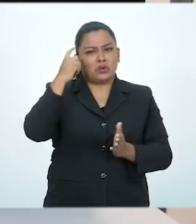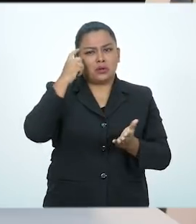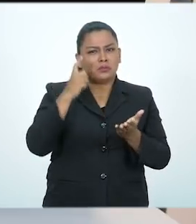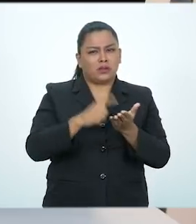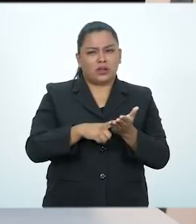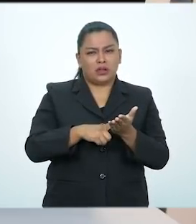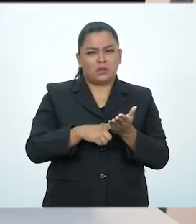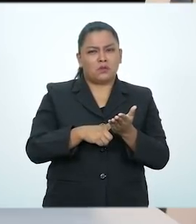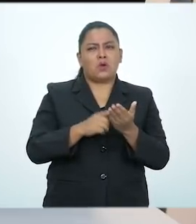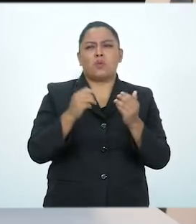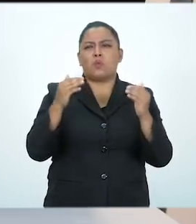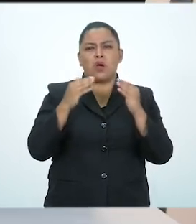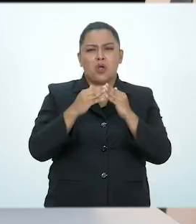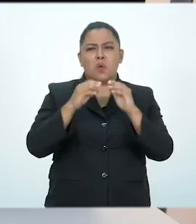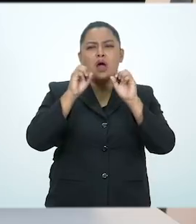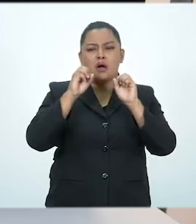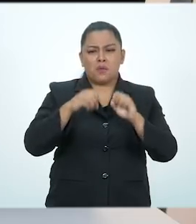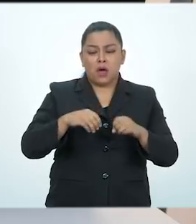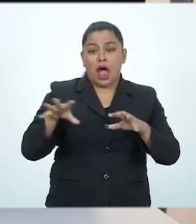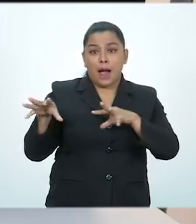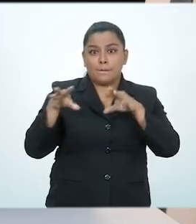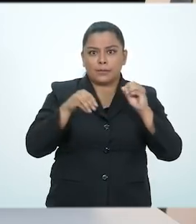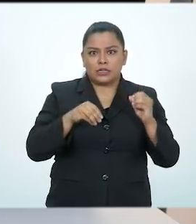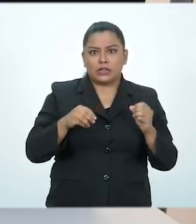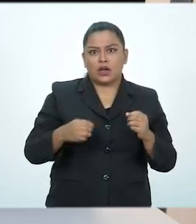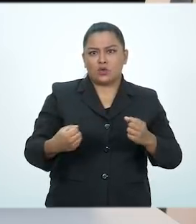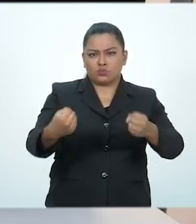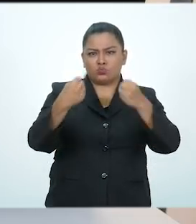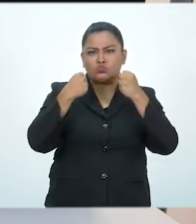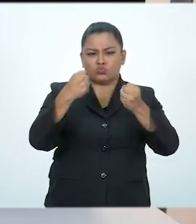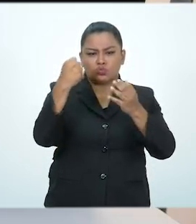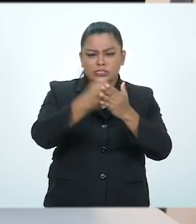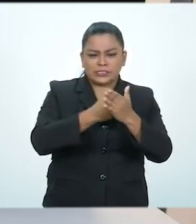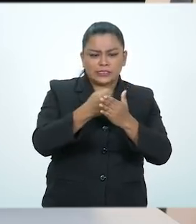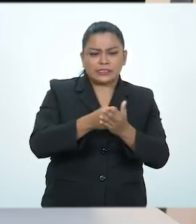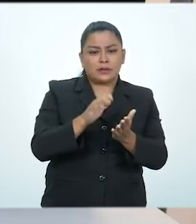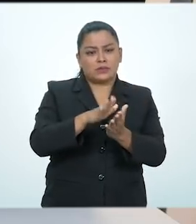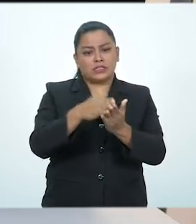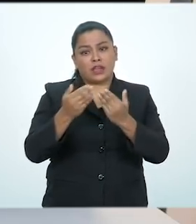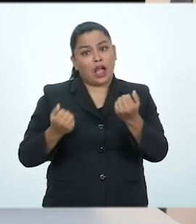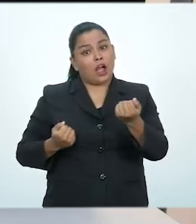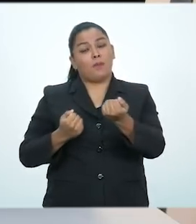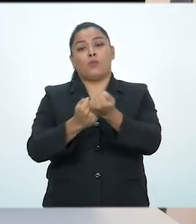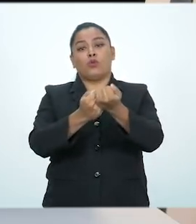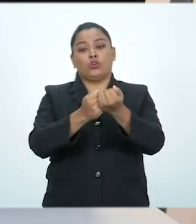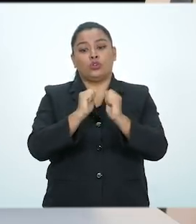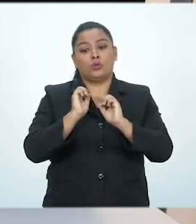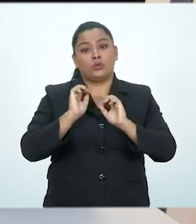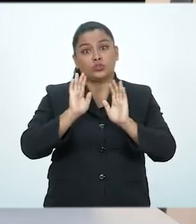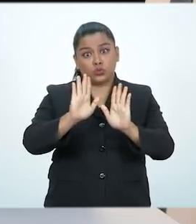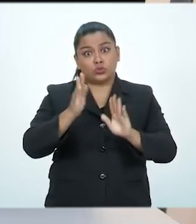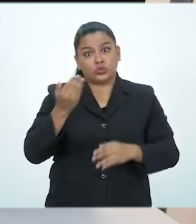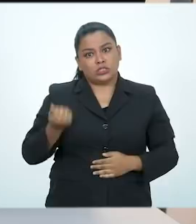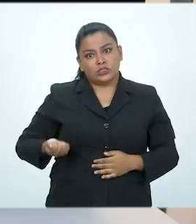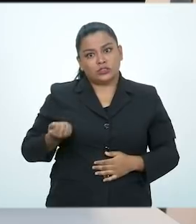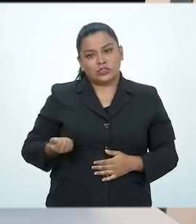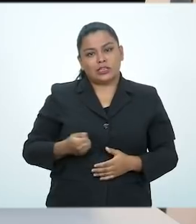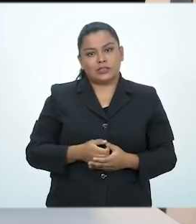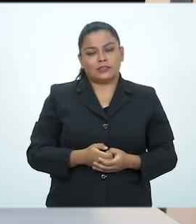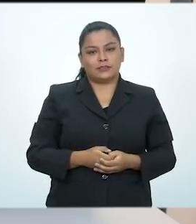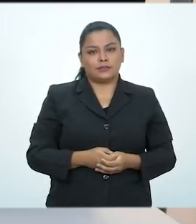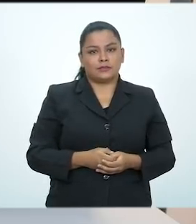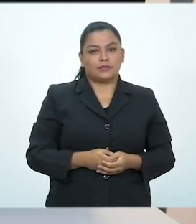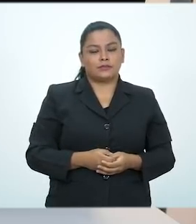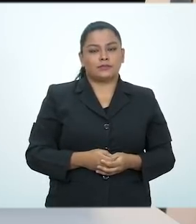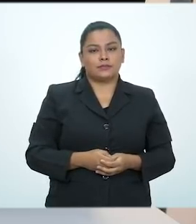prueba, sino también para realizar refuerzos o planificar la ayuda que necesite el estudiante para alcanzar